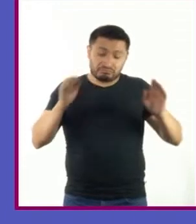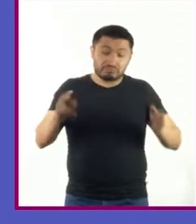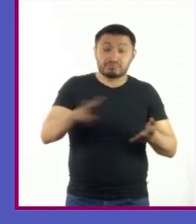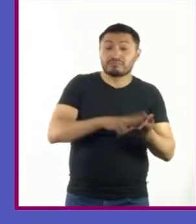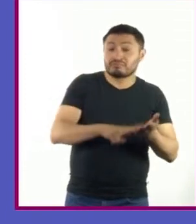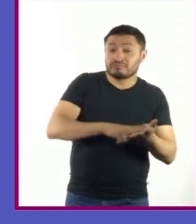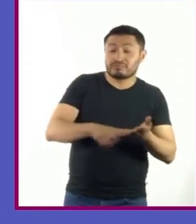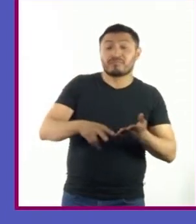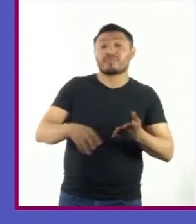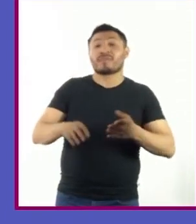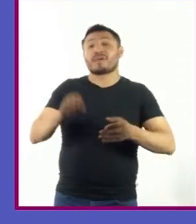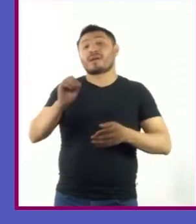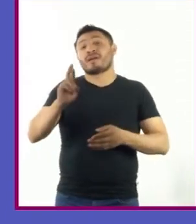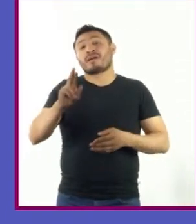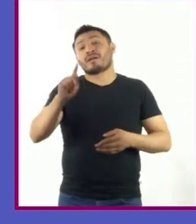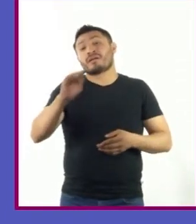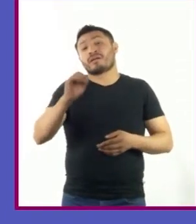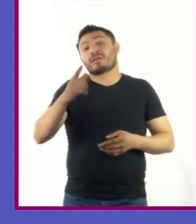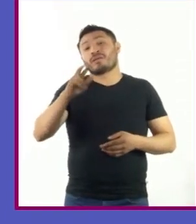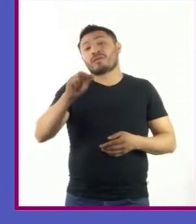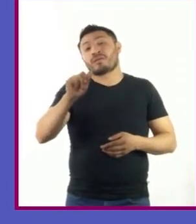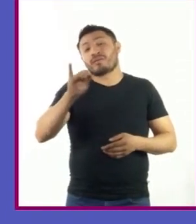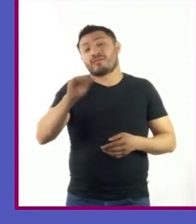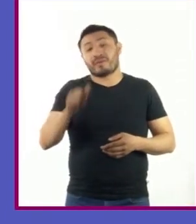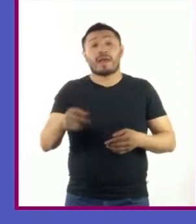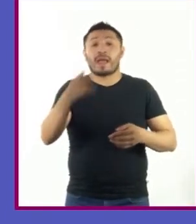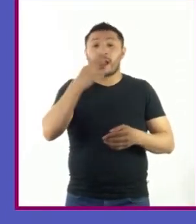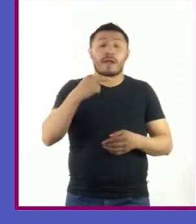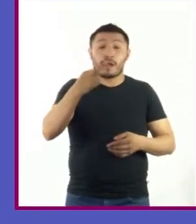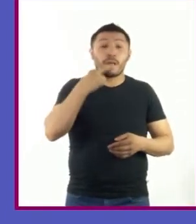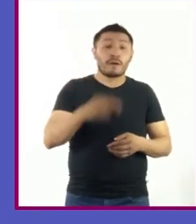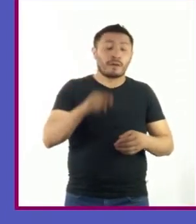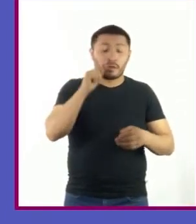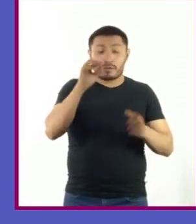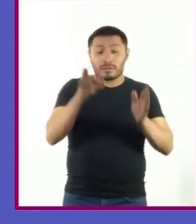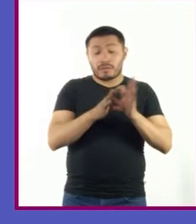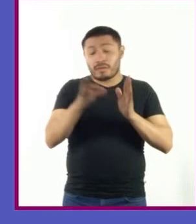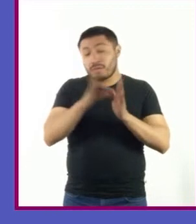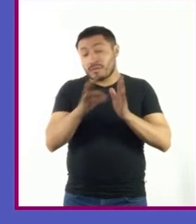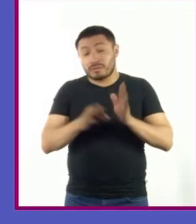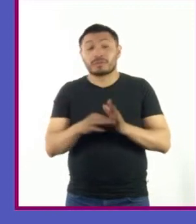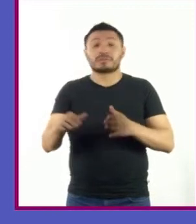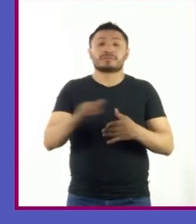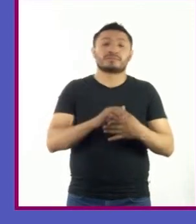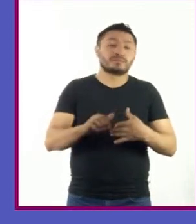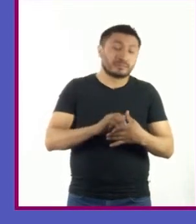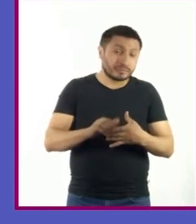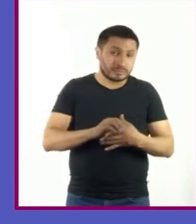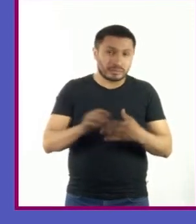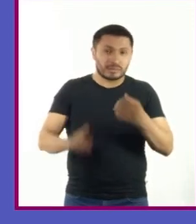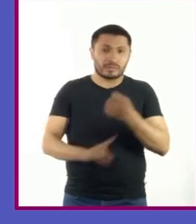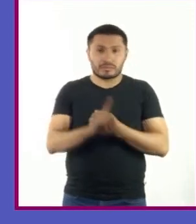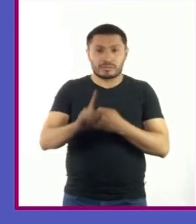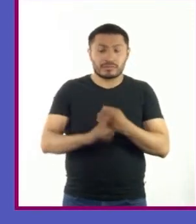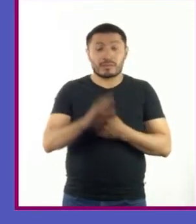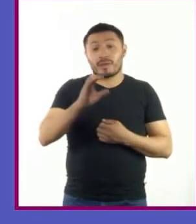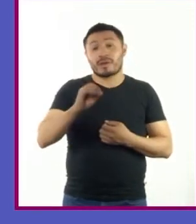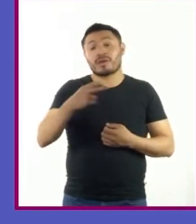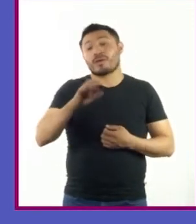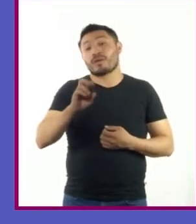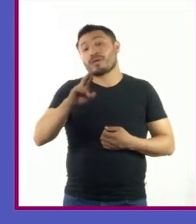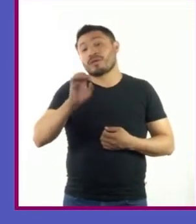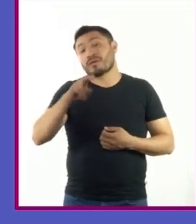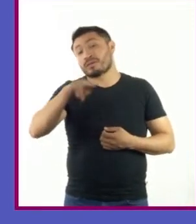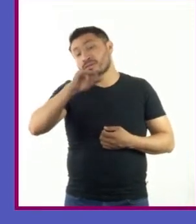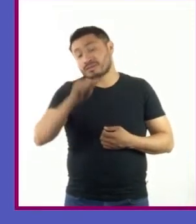para las faltas de ortografía, rojo para la puntuación, morado para los problemas de coherencia, o pueden ponerse